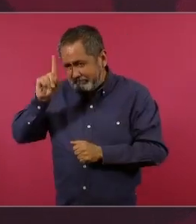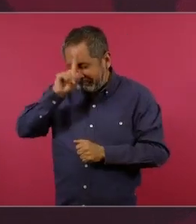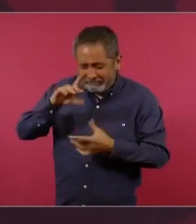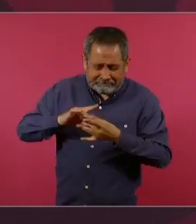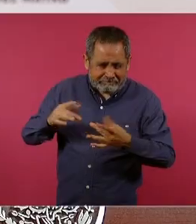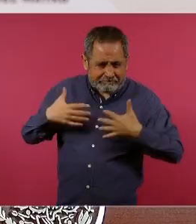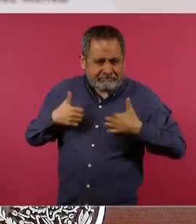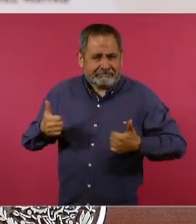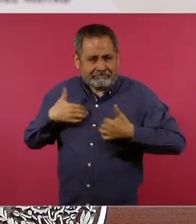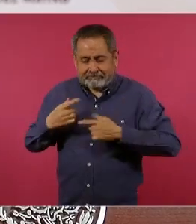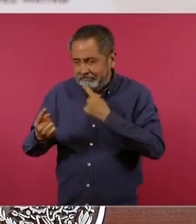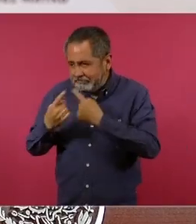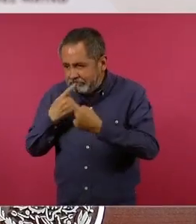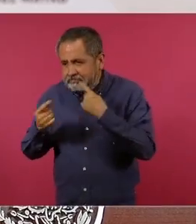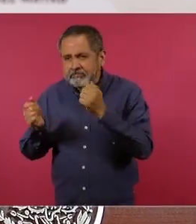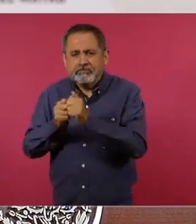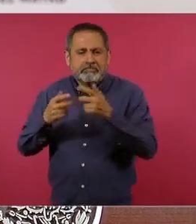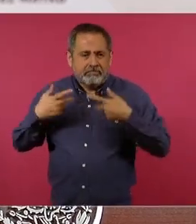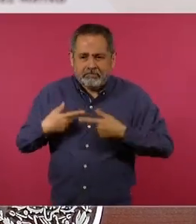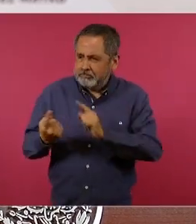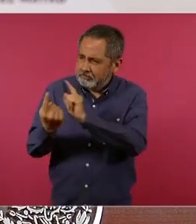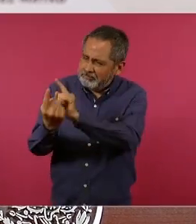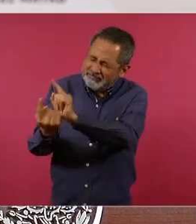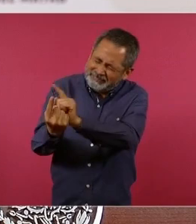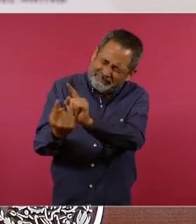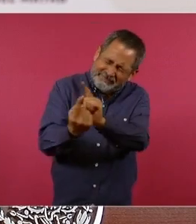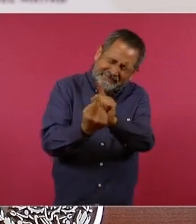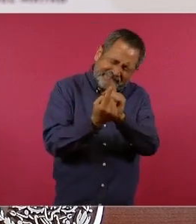concientizando, hablando con la gente,